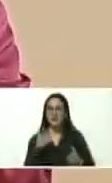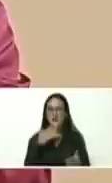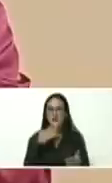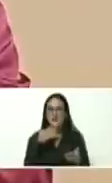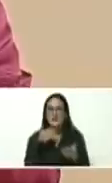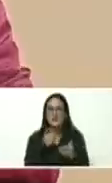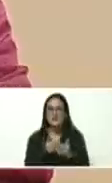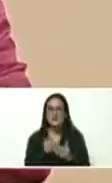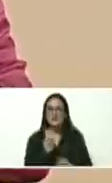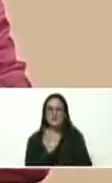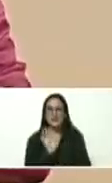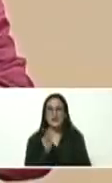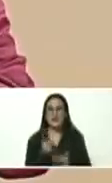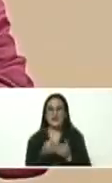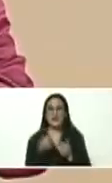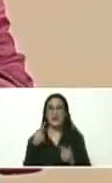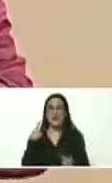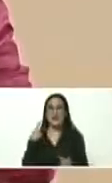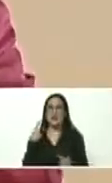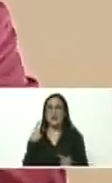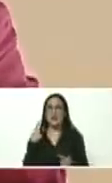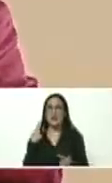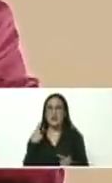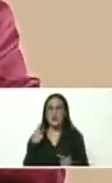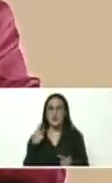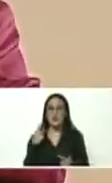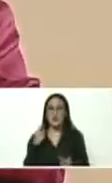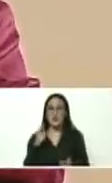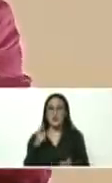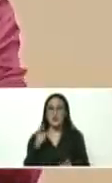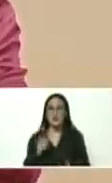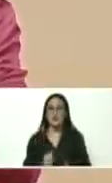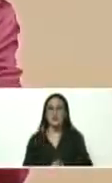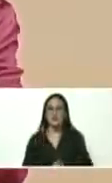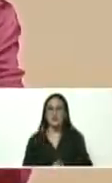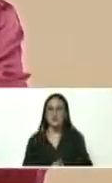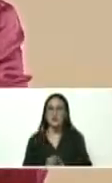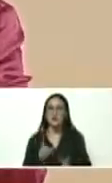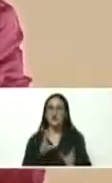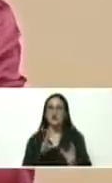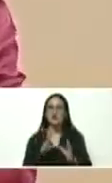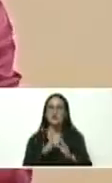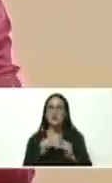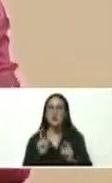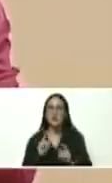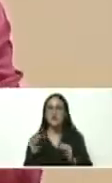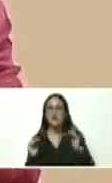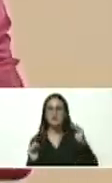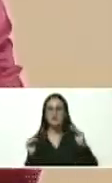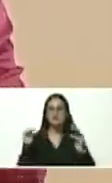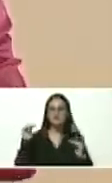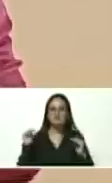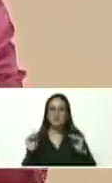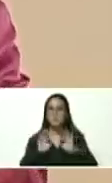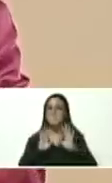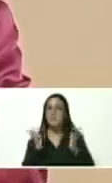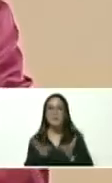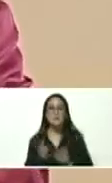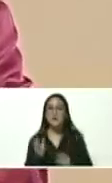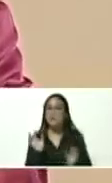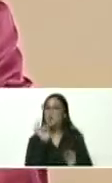santo ni tan lejos ni que no lo alumbre todo con su equilibrio la pandemia no se ha